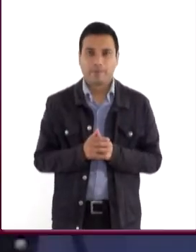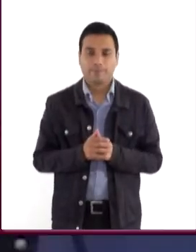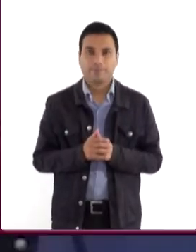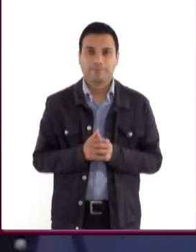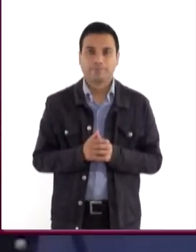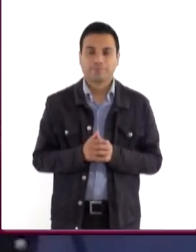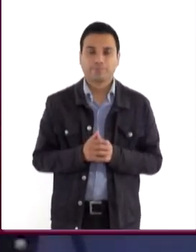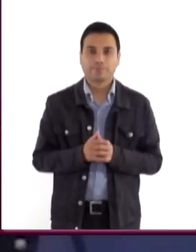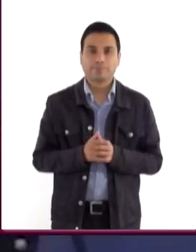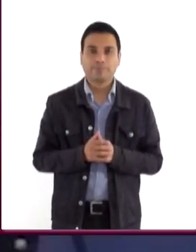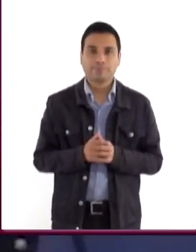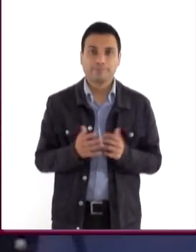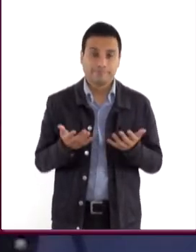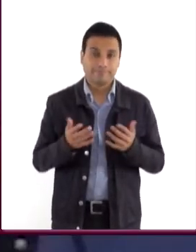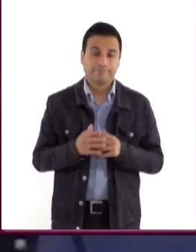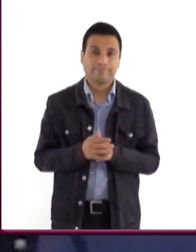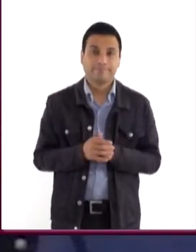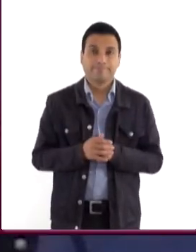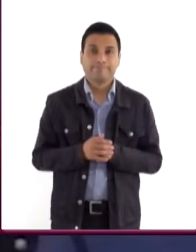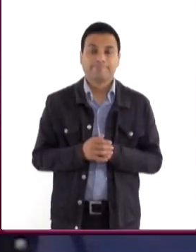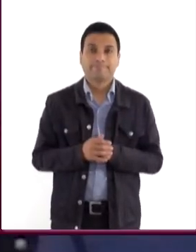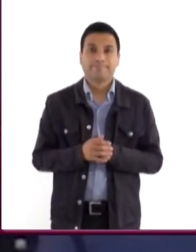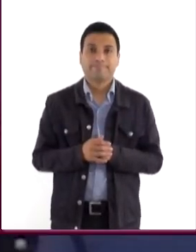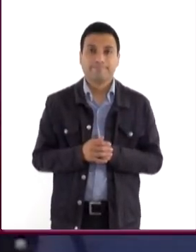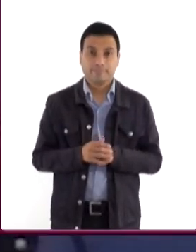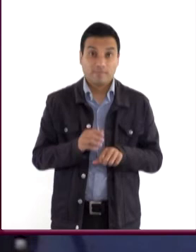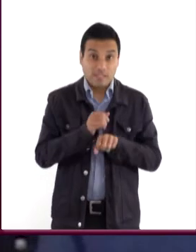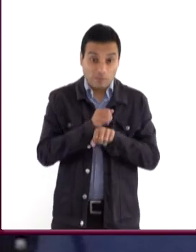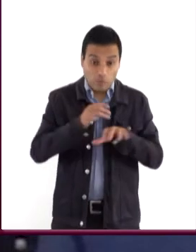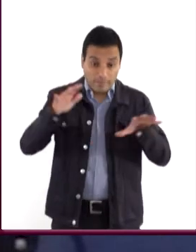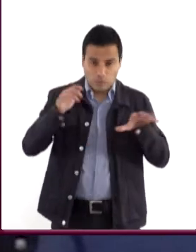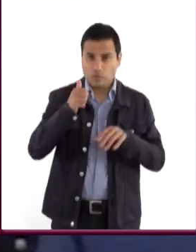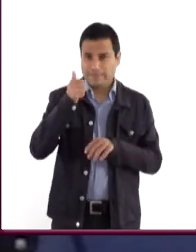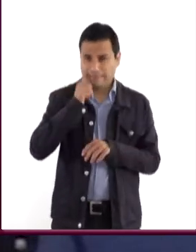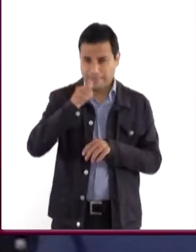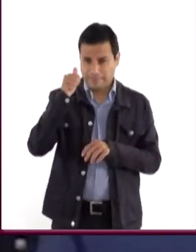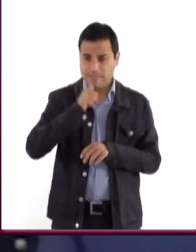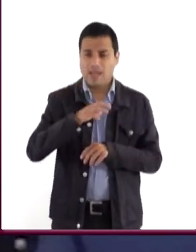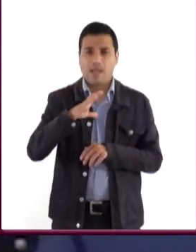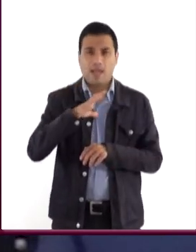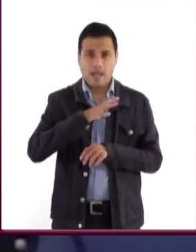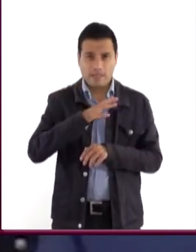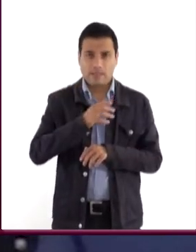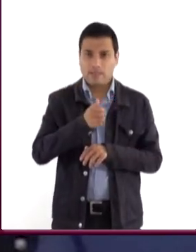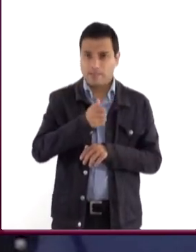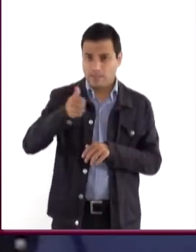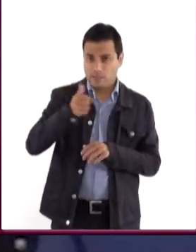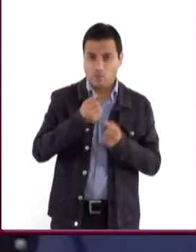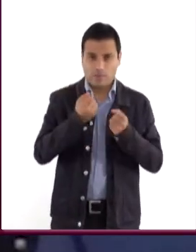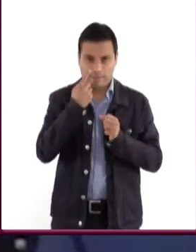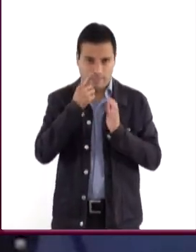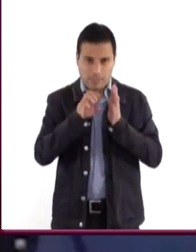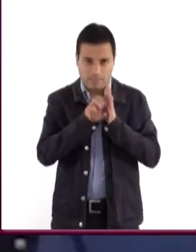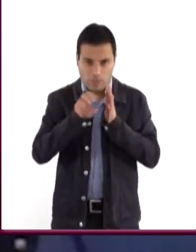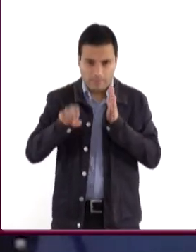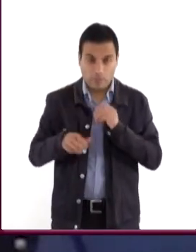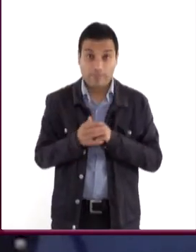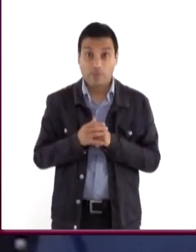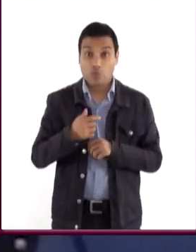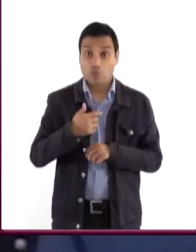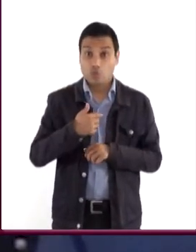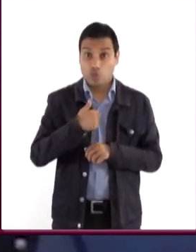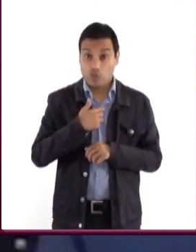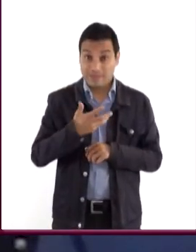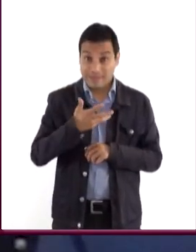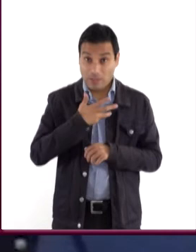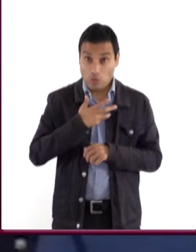vinculadas tanto con los desplazamientos como con la fuerza que se aplica. Entonces, si nosotros tenemos una fuerza, la